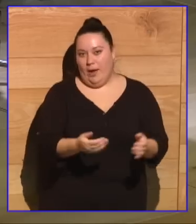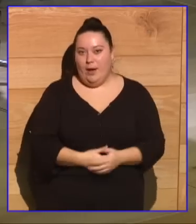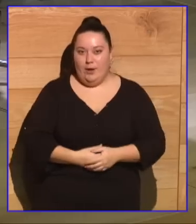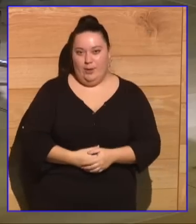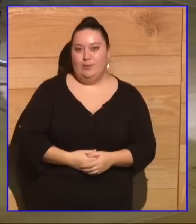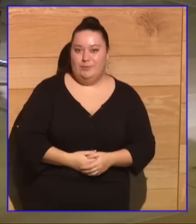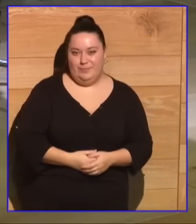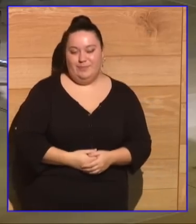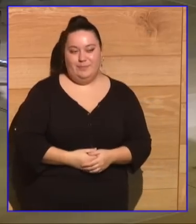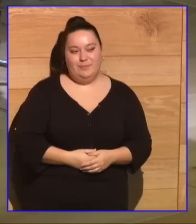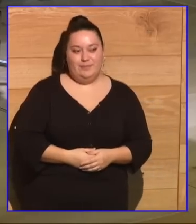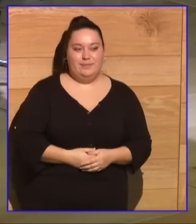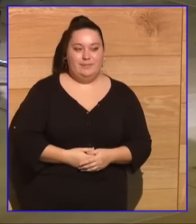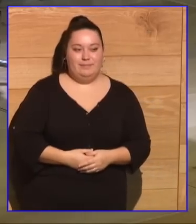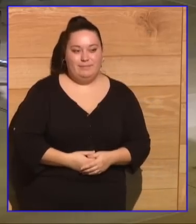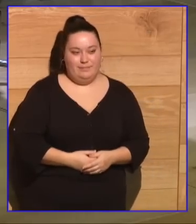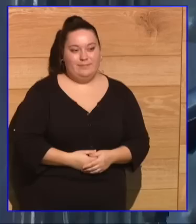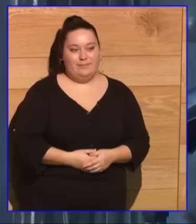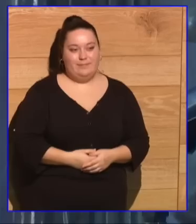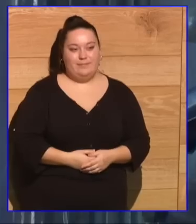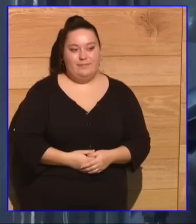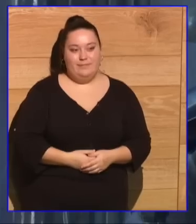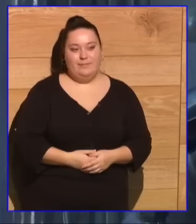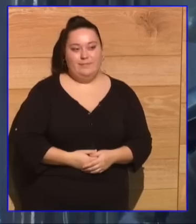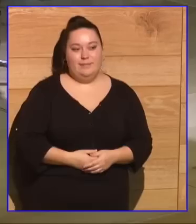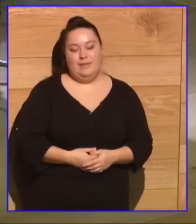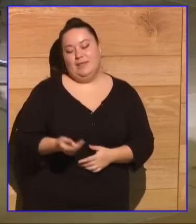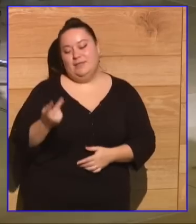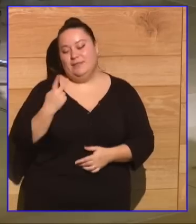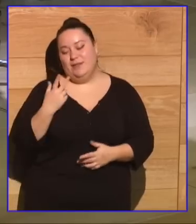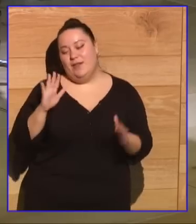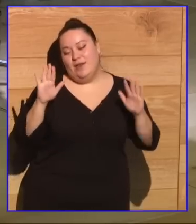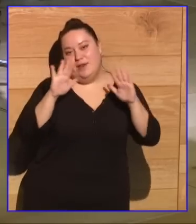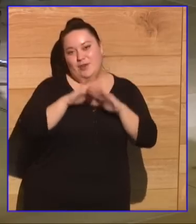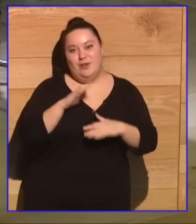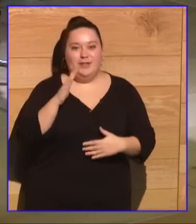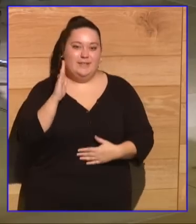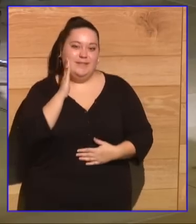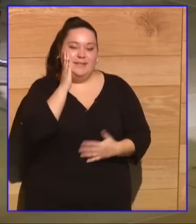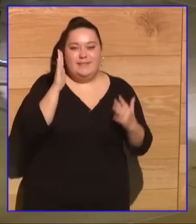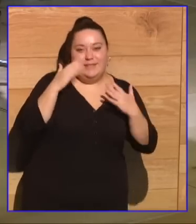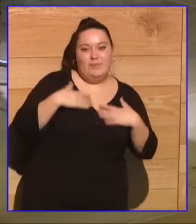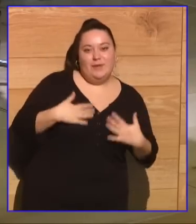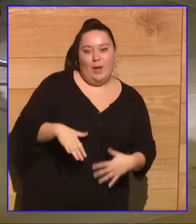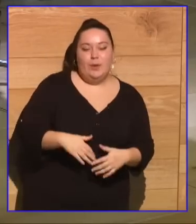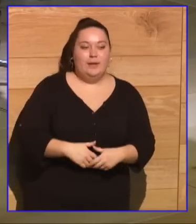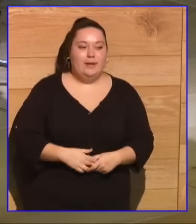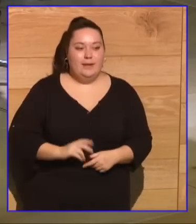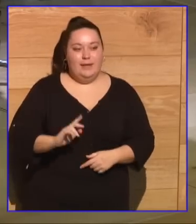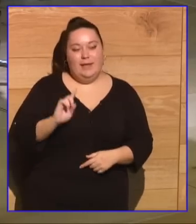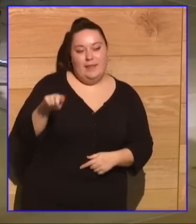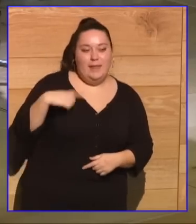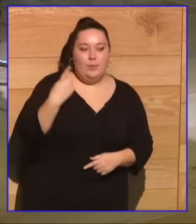de Todopoderoso, os Me estoy regalamos dando esta cuenta, imagen. Arturo, que a lo mejor... Bueno, Y es haces nuestra nochecita de pijamas y la verdad es que acabamos